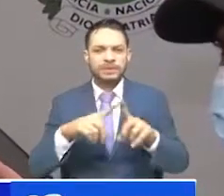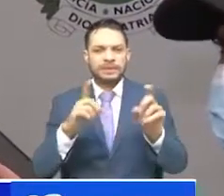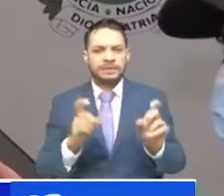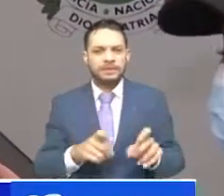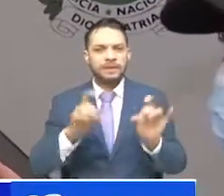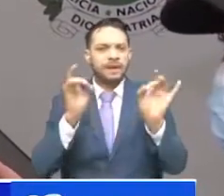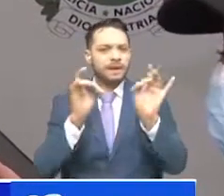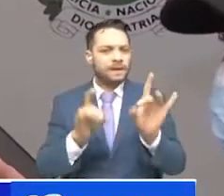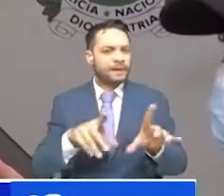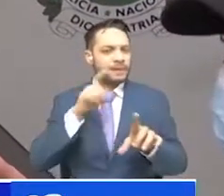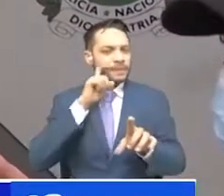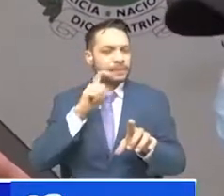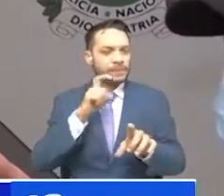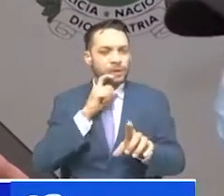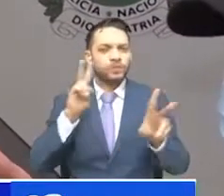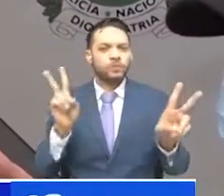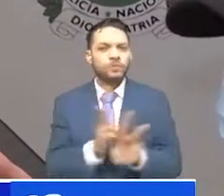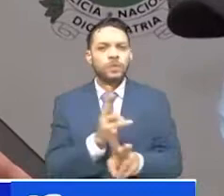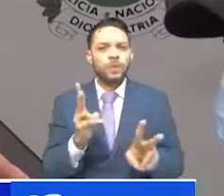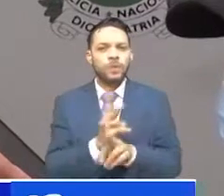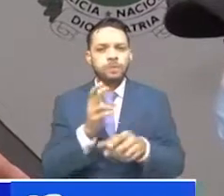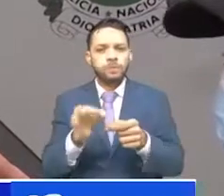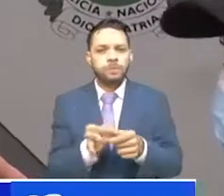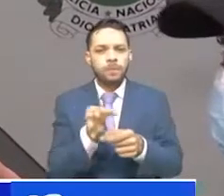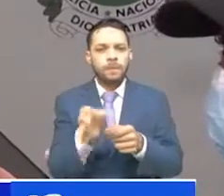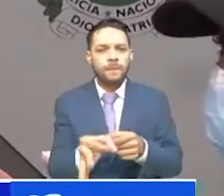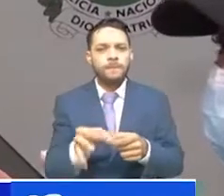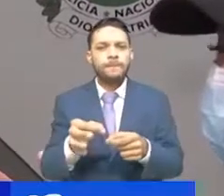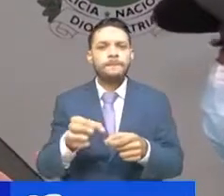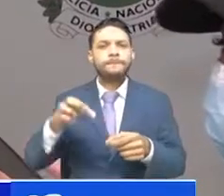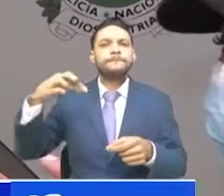un acto sexual violento en el municipio de Pijao.